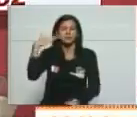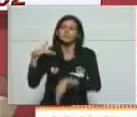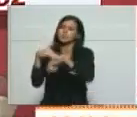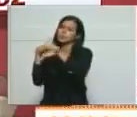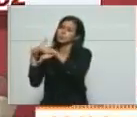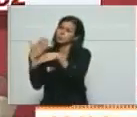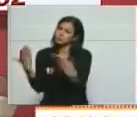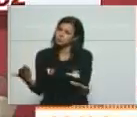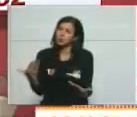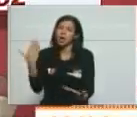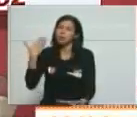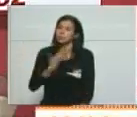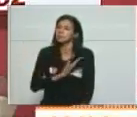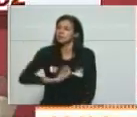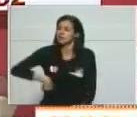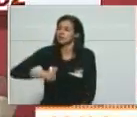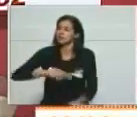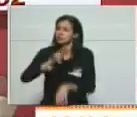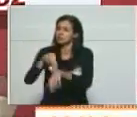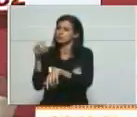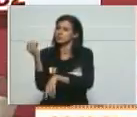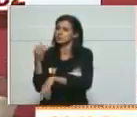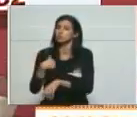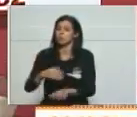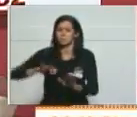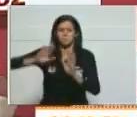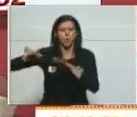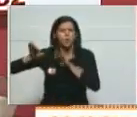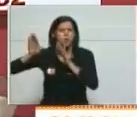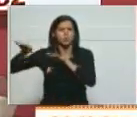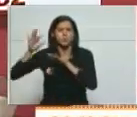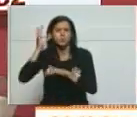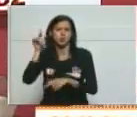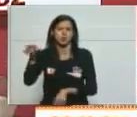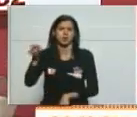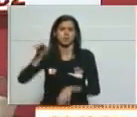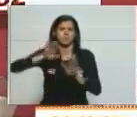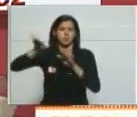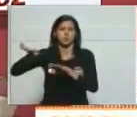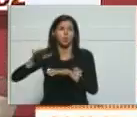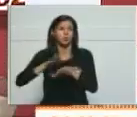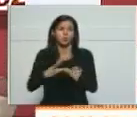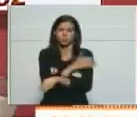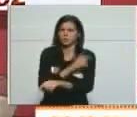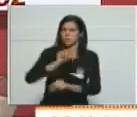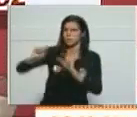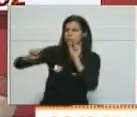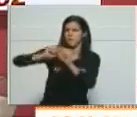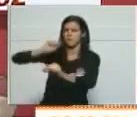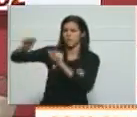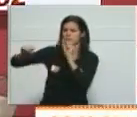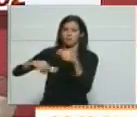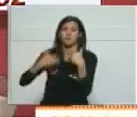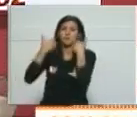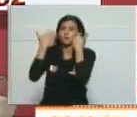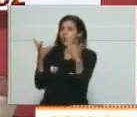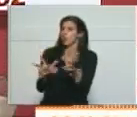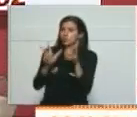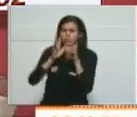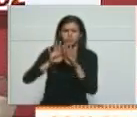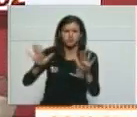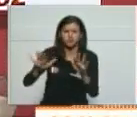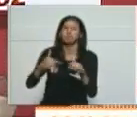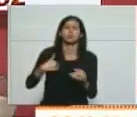Yo era presidente de la asamblea. Y fui uno de los que la defendí cuando la derecha la insultaba de los insultos más bajos que ustedes se puedan